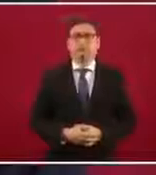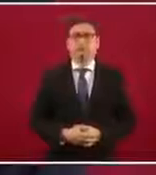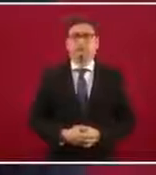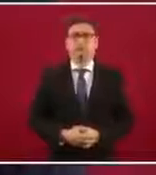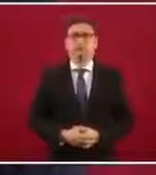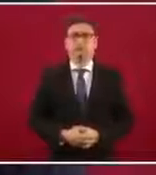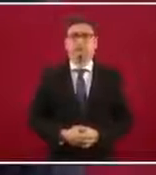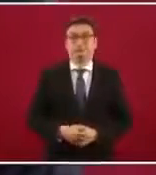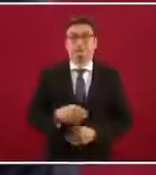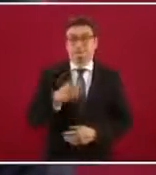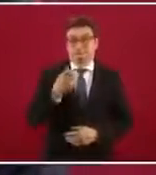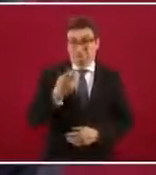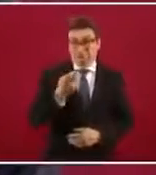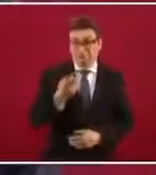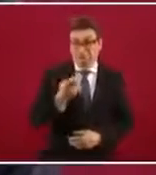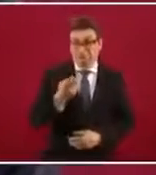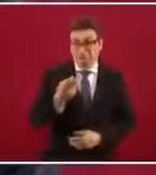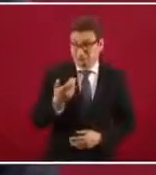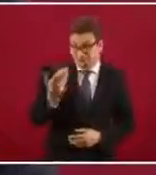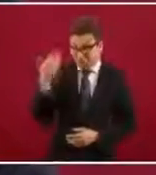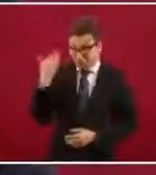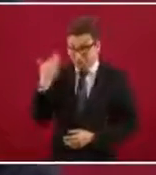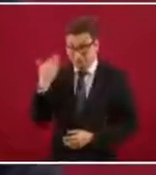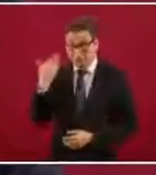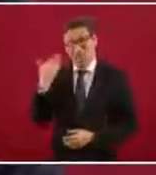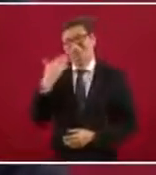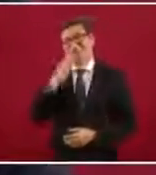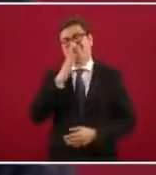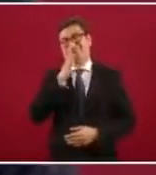Eso antes no se podía.